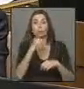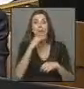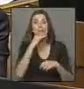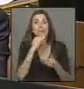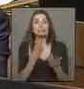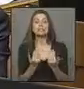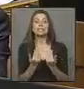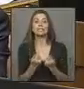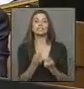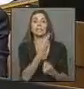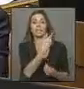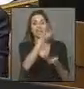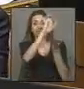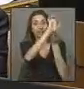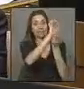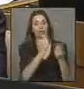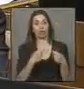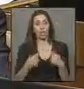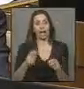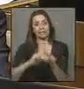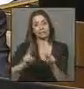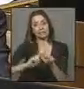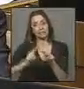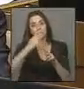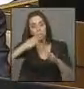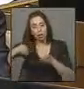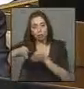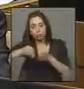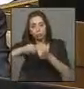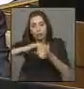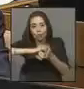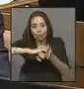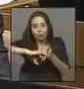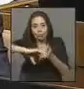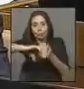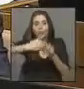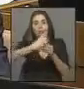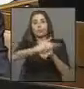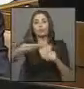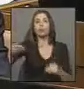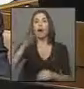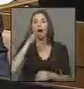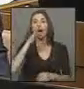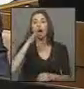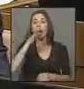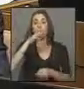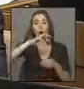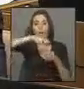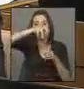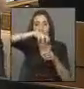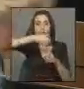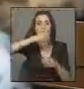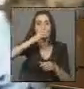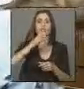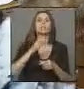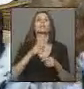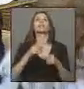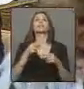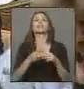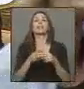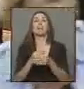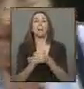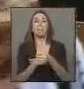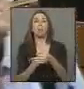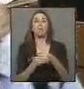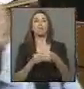necesidad de una cuantiosa inversión del Estado para mejorar todo el sistema de abastecimiento de agua potable en la localidad de Entre Lagos